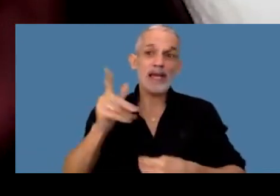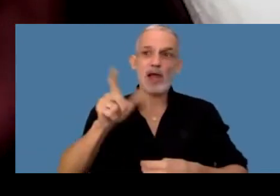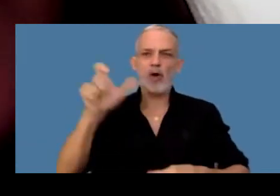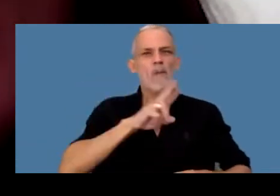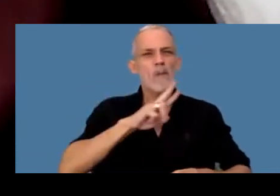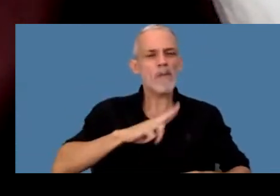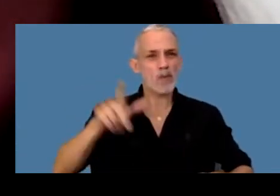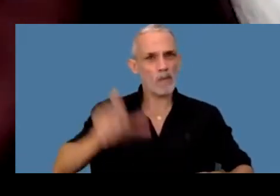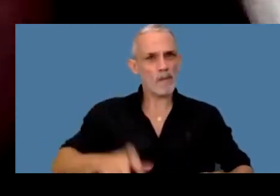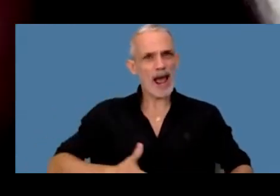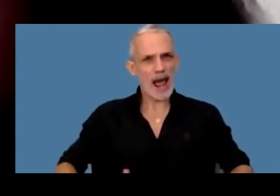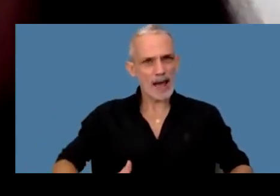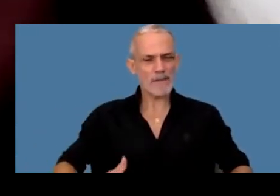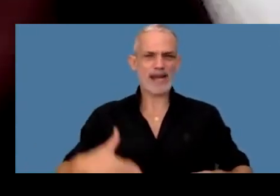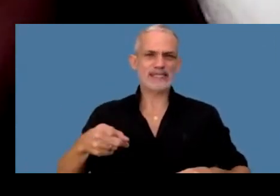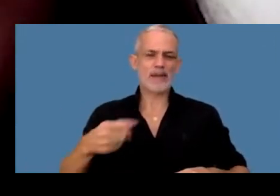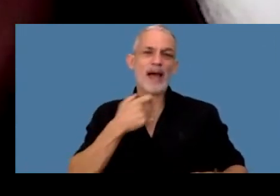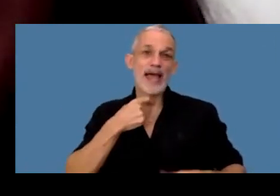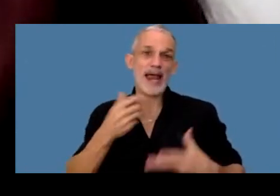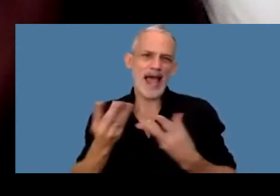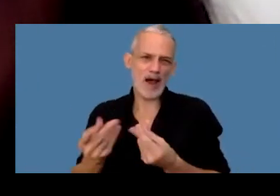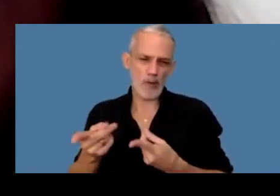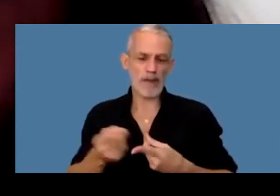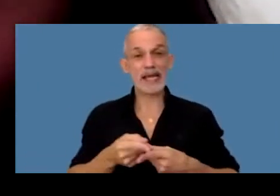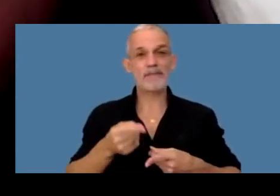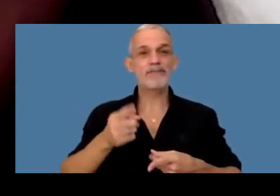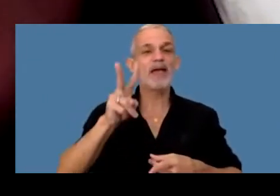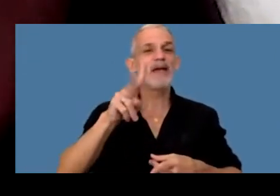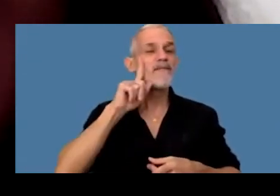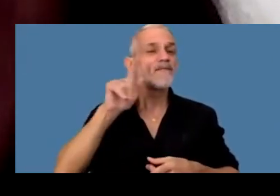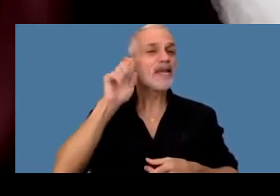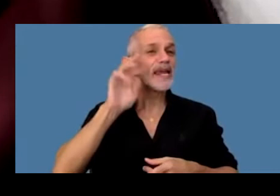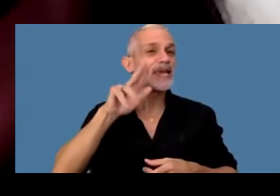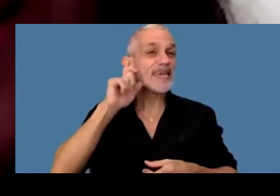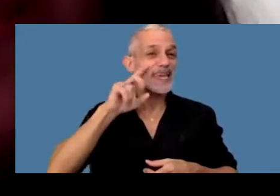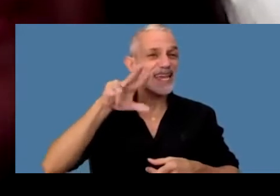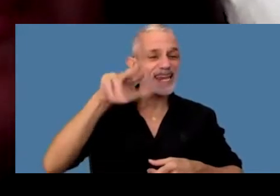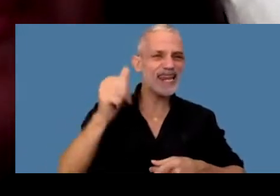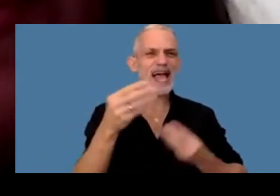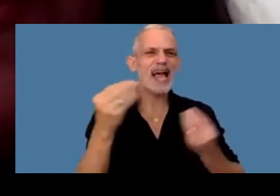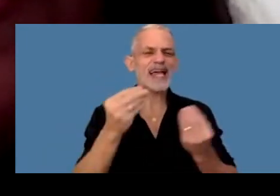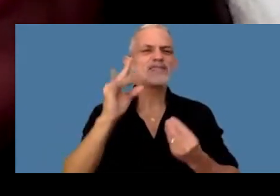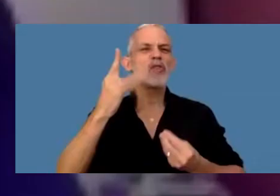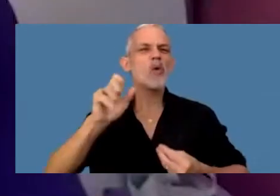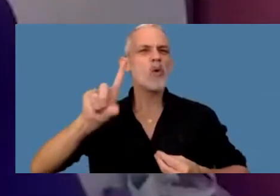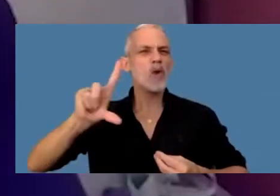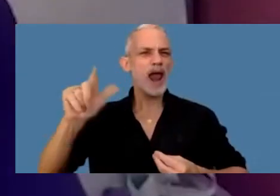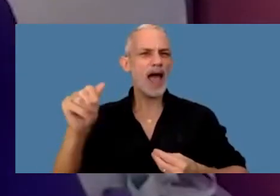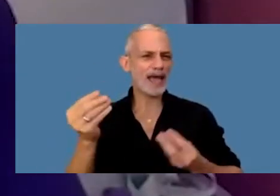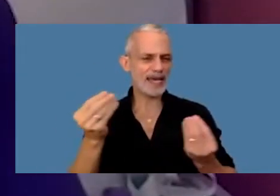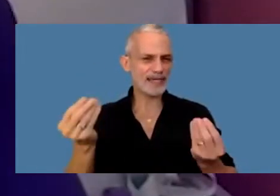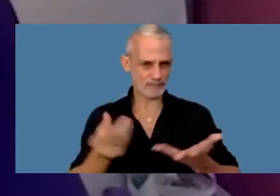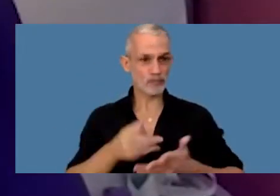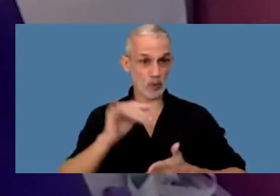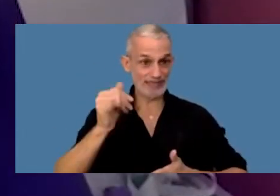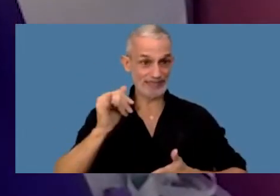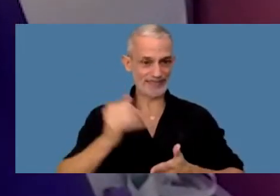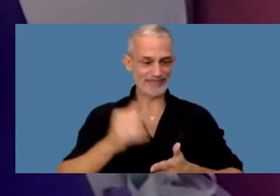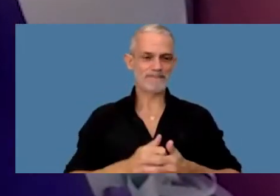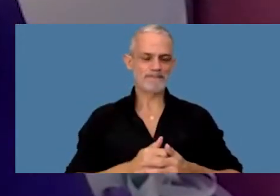hace surgir la figura de la dula, ¿no? Esa es una apreciación mía